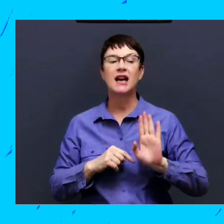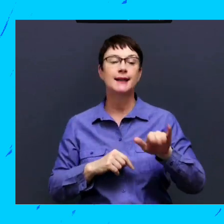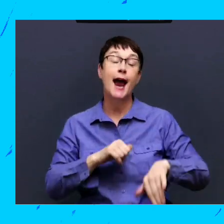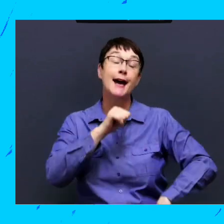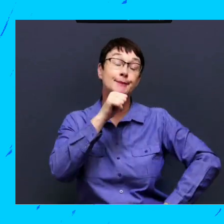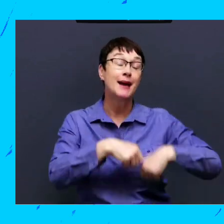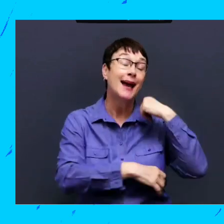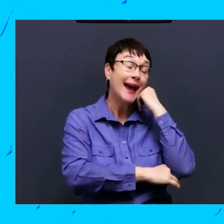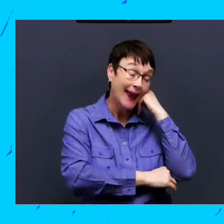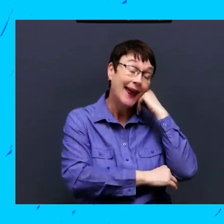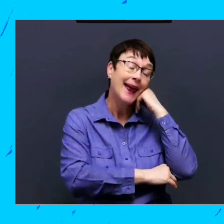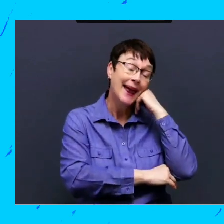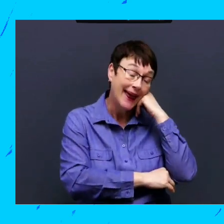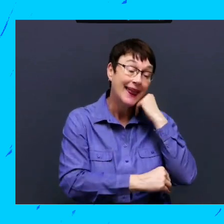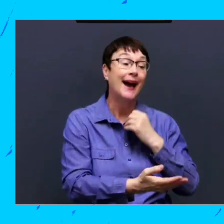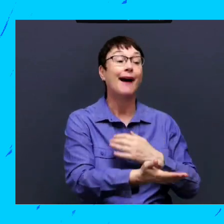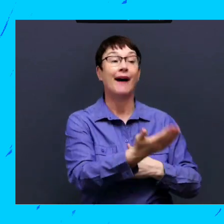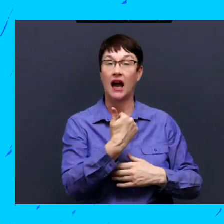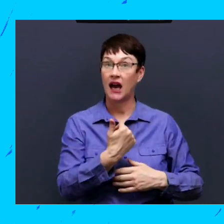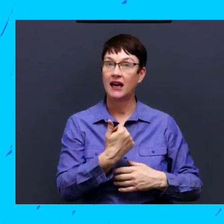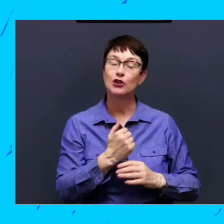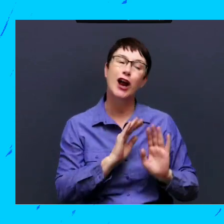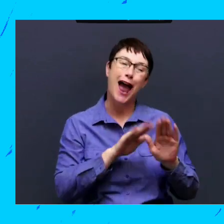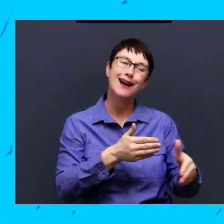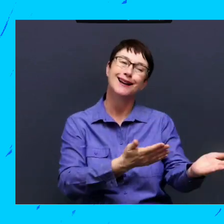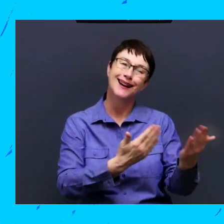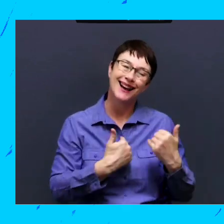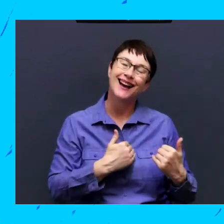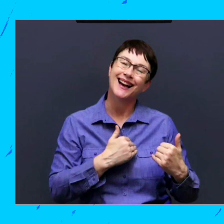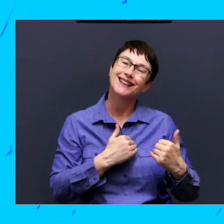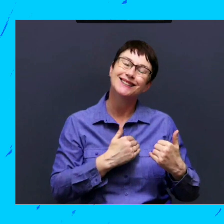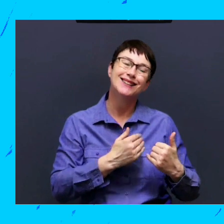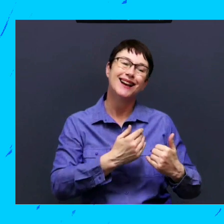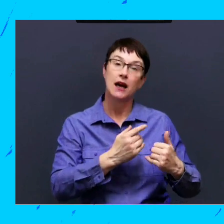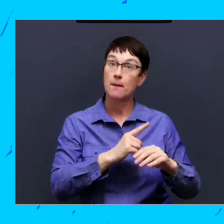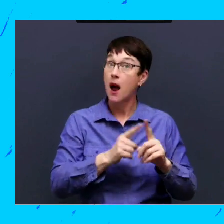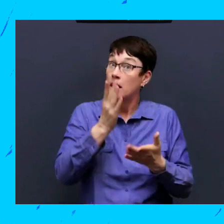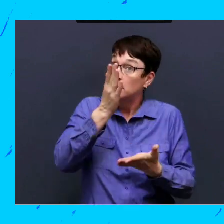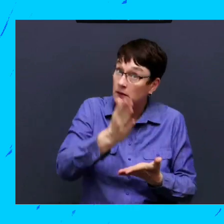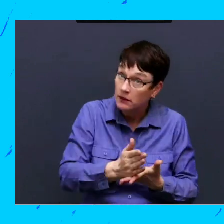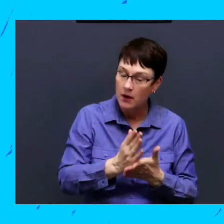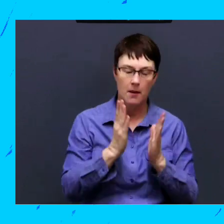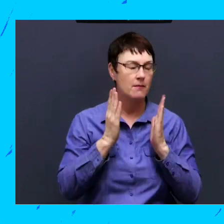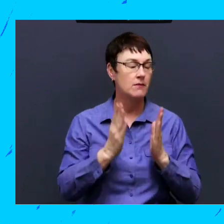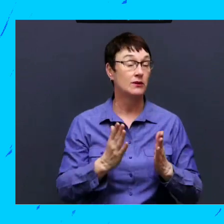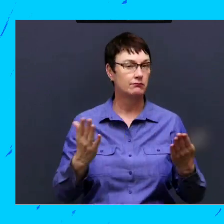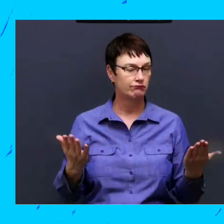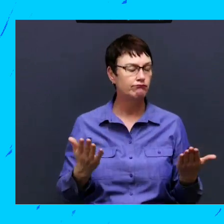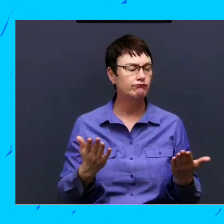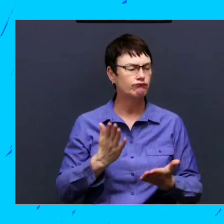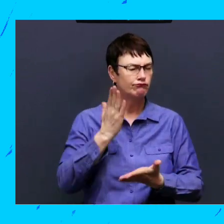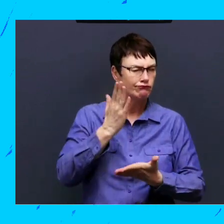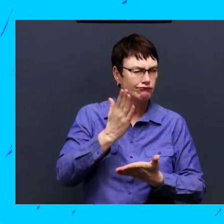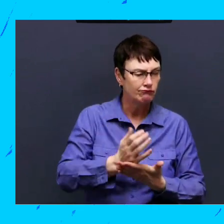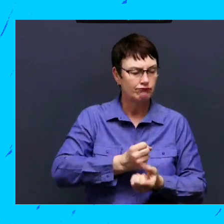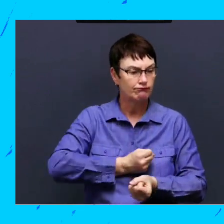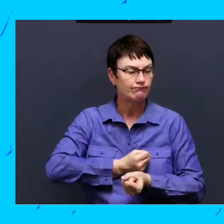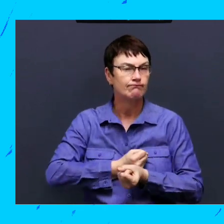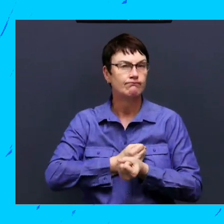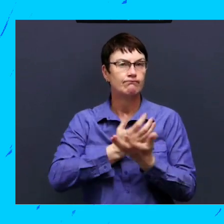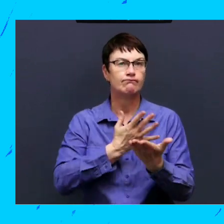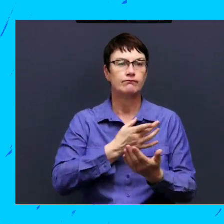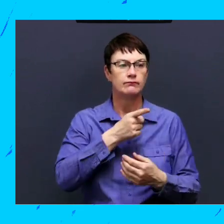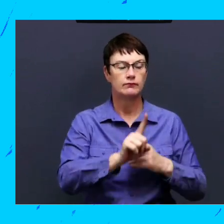jóvenes un asiento, ¿no?, en la discusión. Queremos que tengan una voz real, una oportunidad real para hacer una